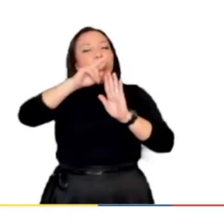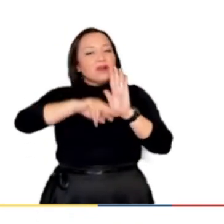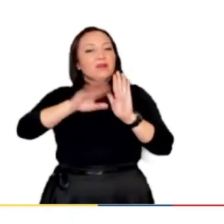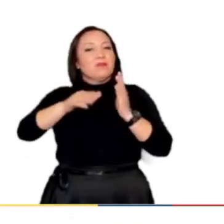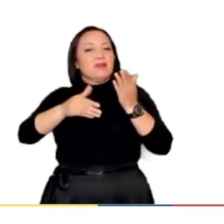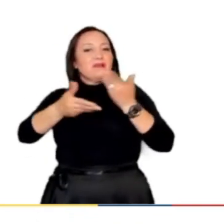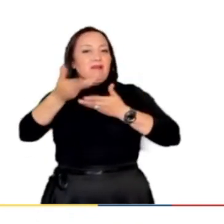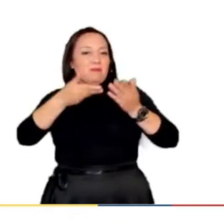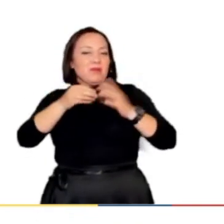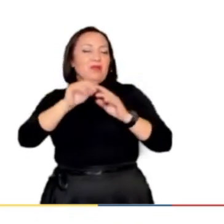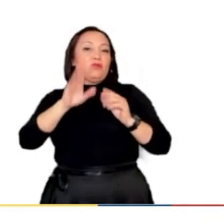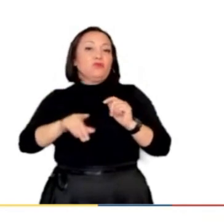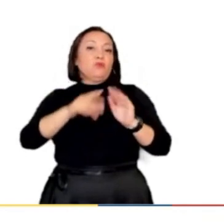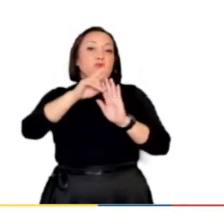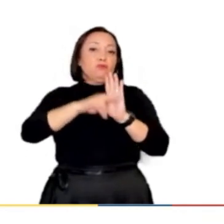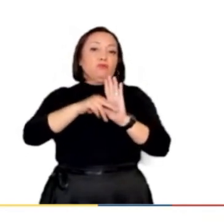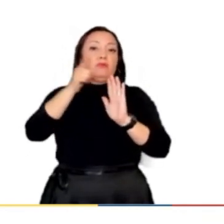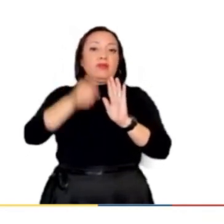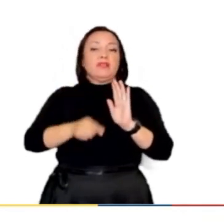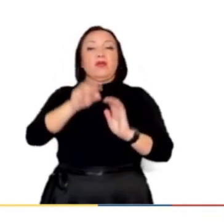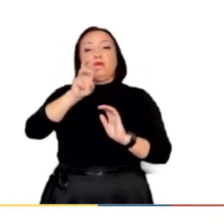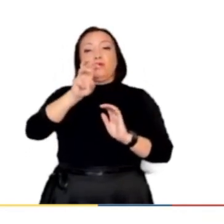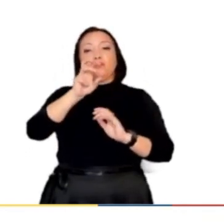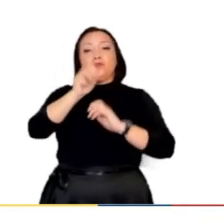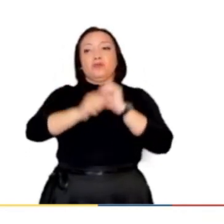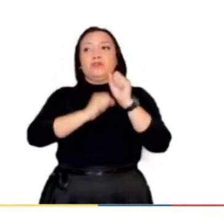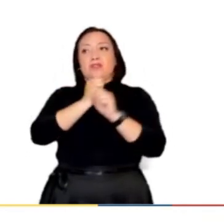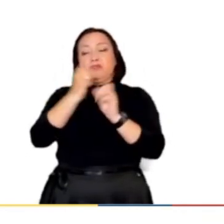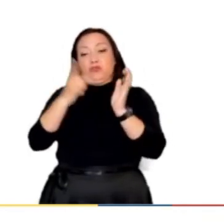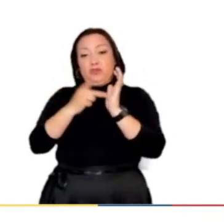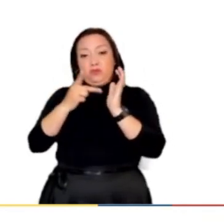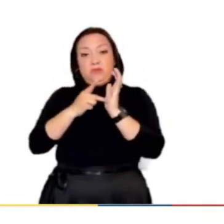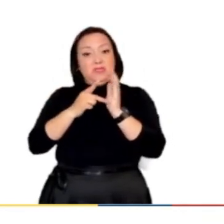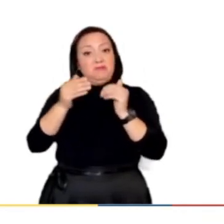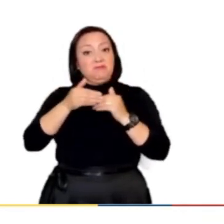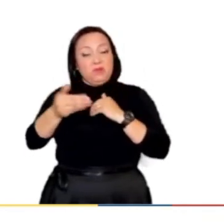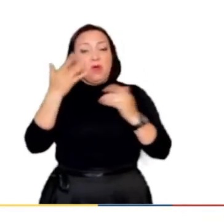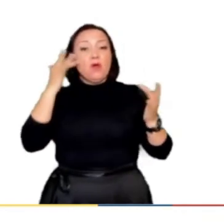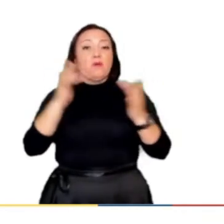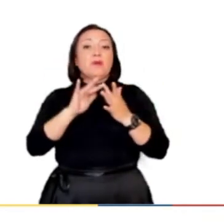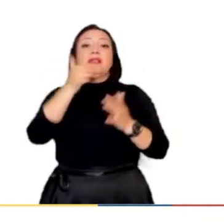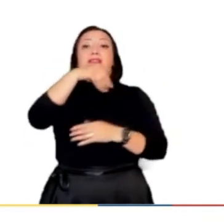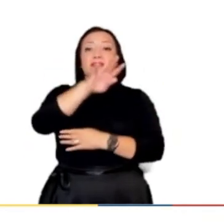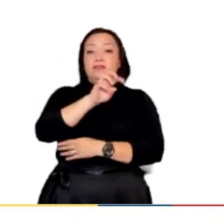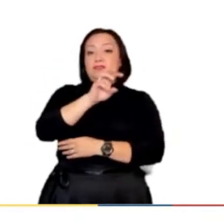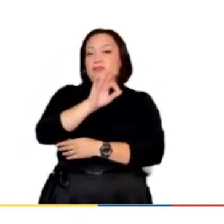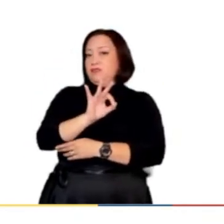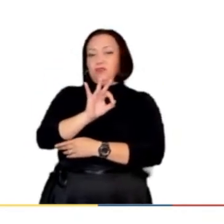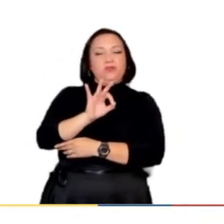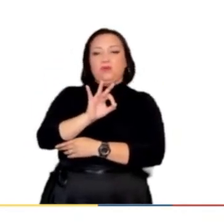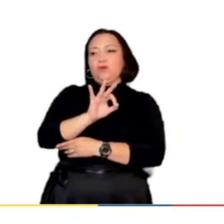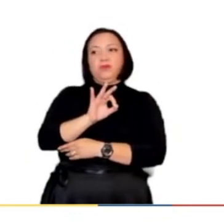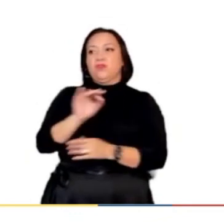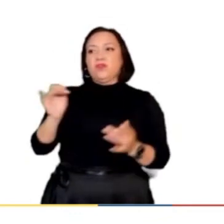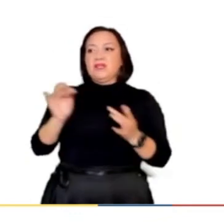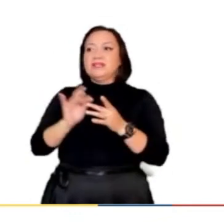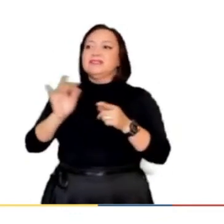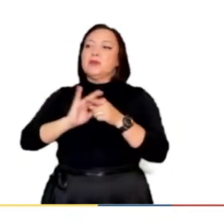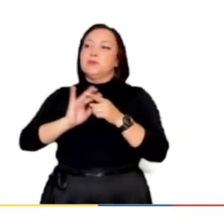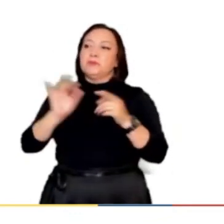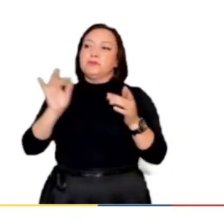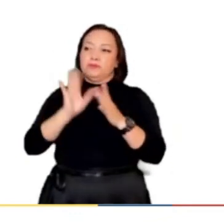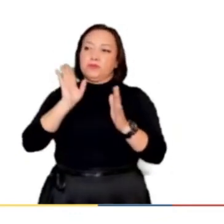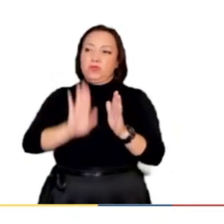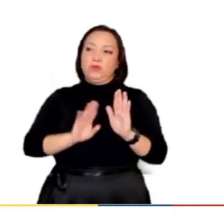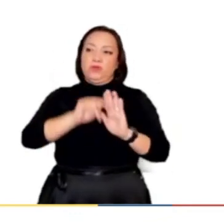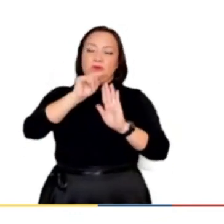por la resolución 8 del 2000 en ese momento, ni por la de 183, sino lo que se aplicaba o las normas aplicables eran las